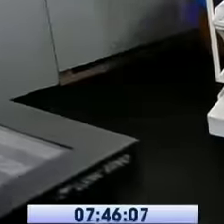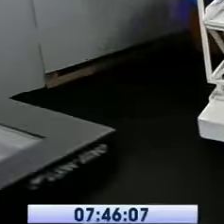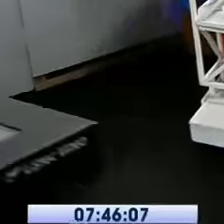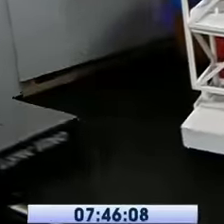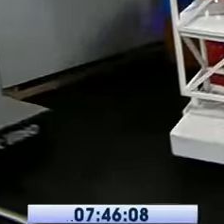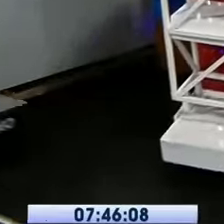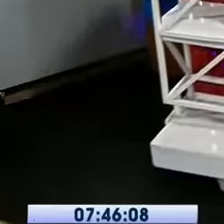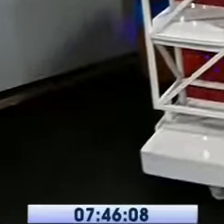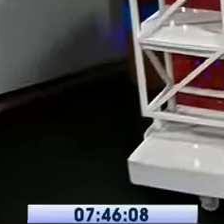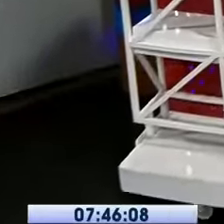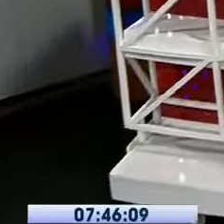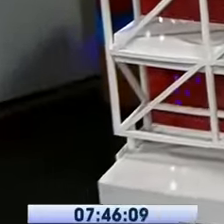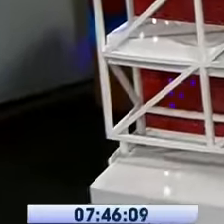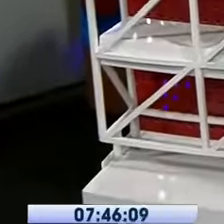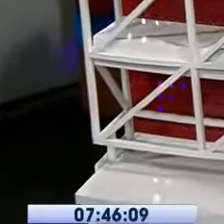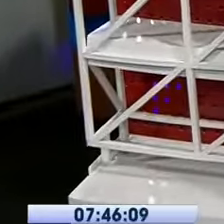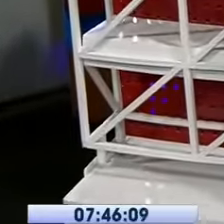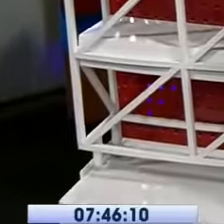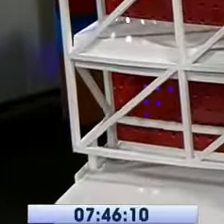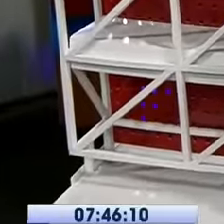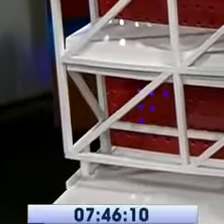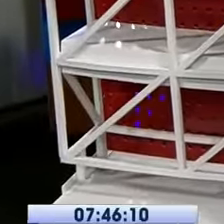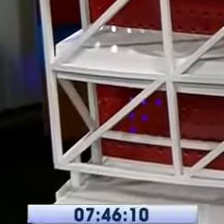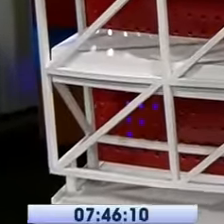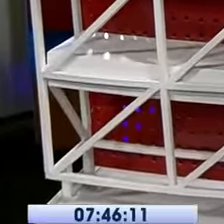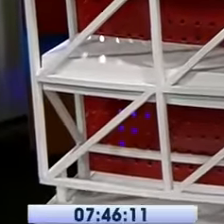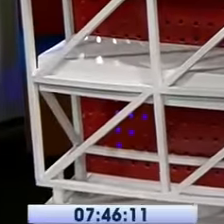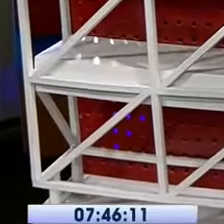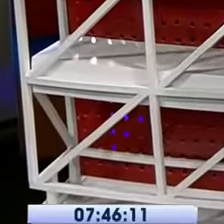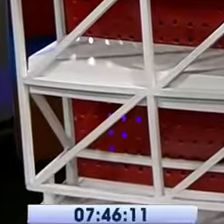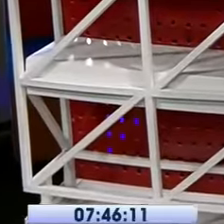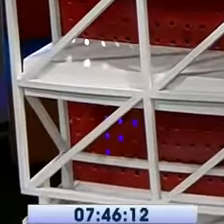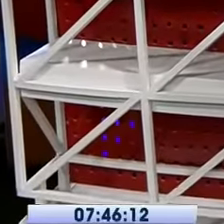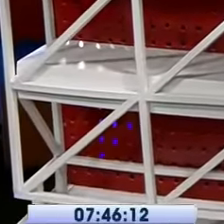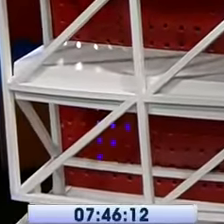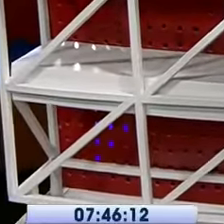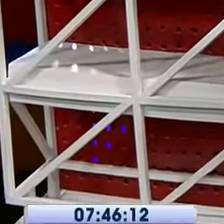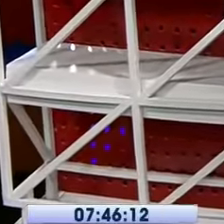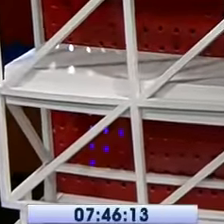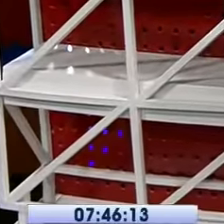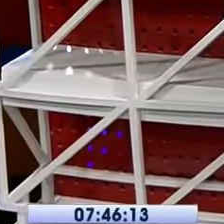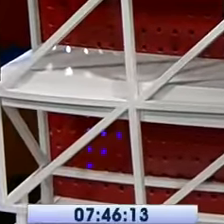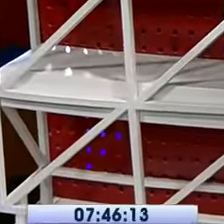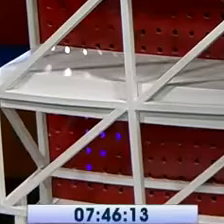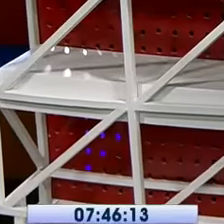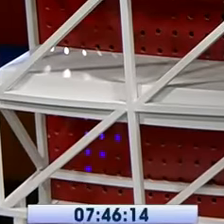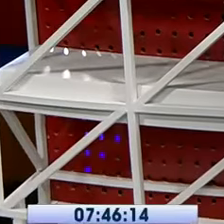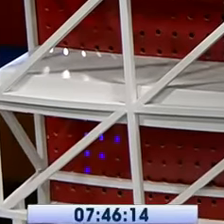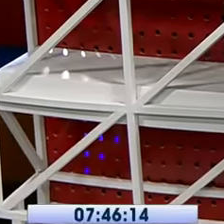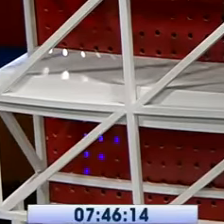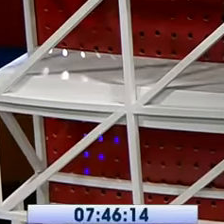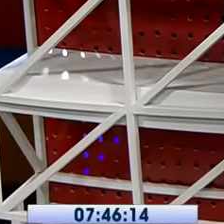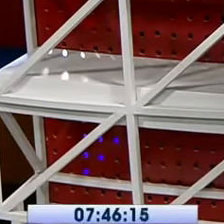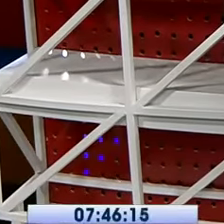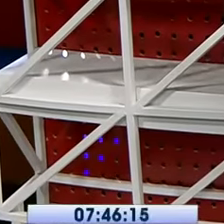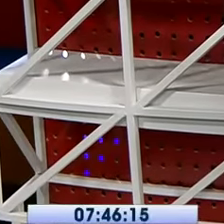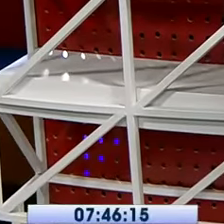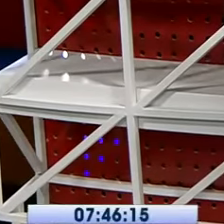Nada más que lamentable. Lamentable, sin duda. Porque, imagínate, todavía no se terminan de recuperar